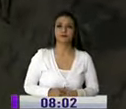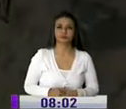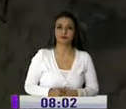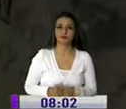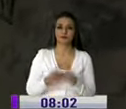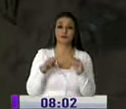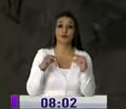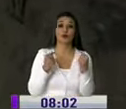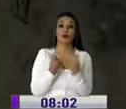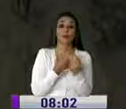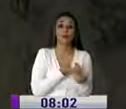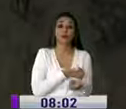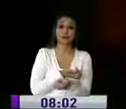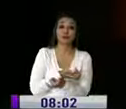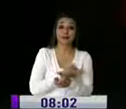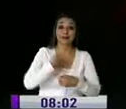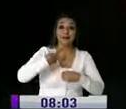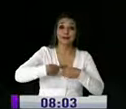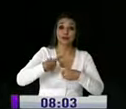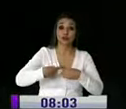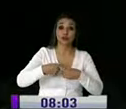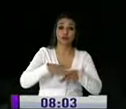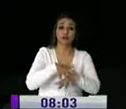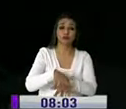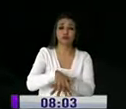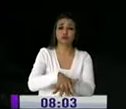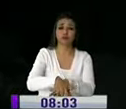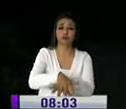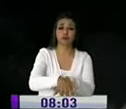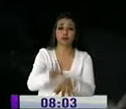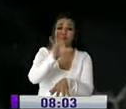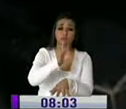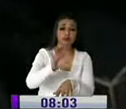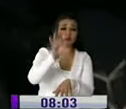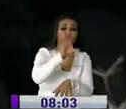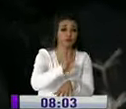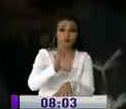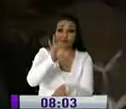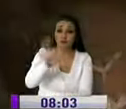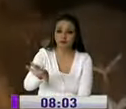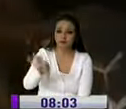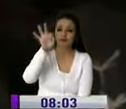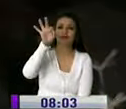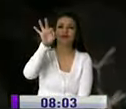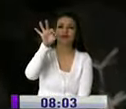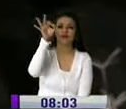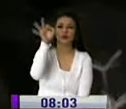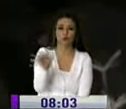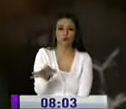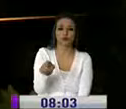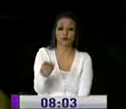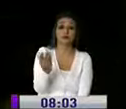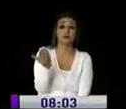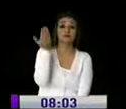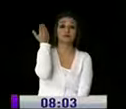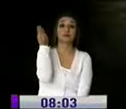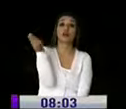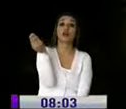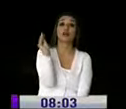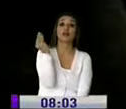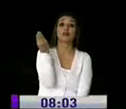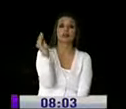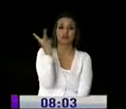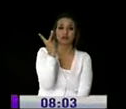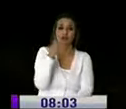Rescatistas del Cuerpo de Bomberos de Quito encontraron tras arduas tareas de rescate el cuerpo de uno de los jóvenes arrastrado por las fuertes aguas del río